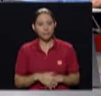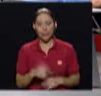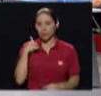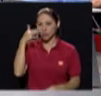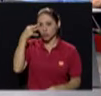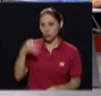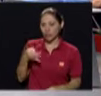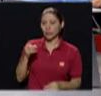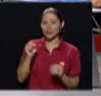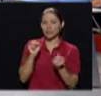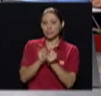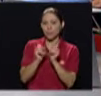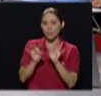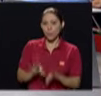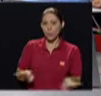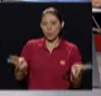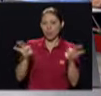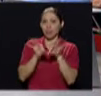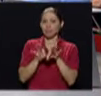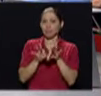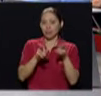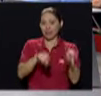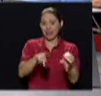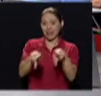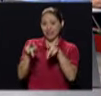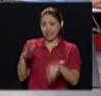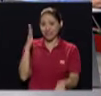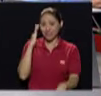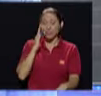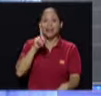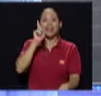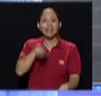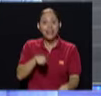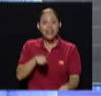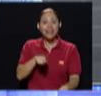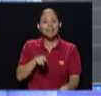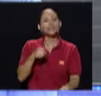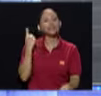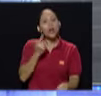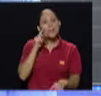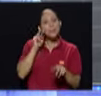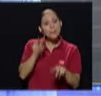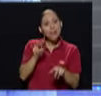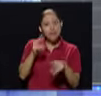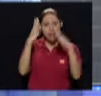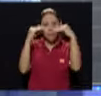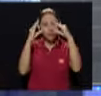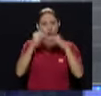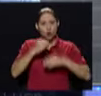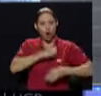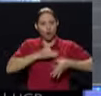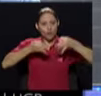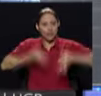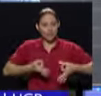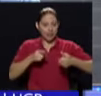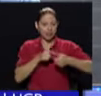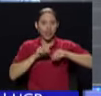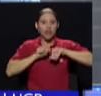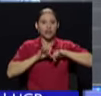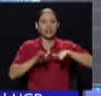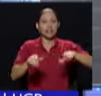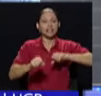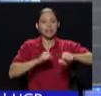Yo creo que en ese sentido es importante hacerle ver a la gente que tienen que seguir las fuentes oficiales de la Red Semológica Nacional, el Opsicori